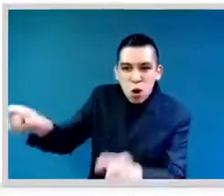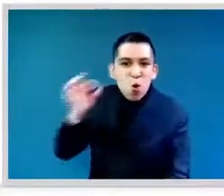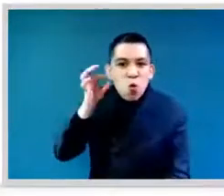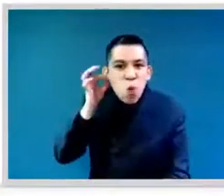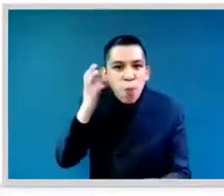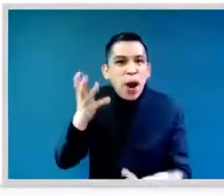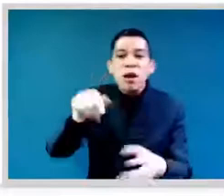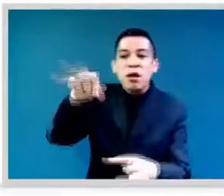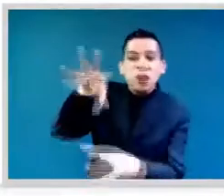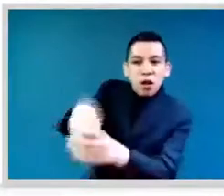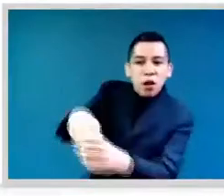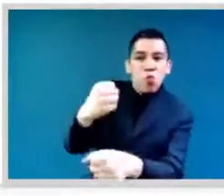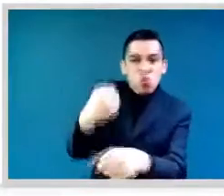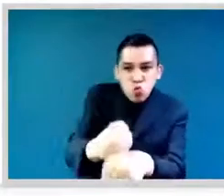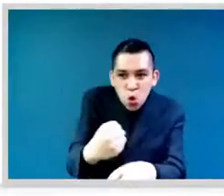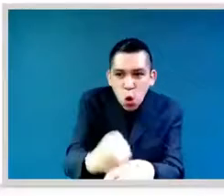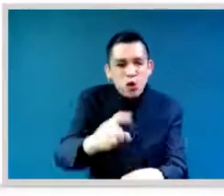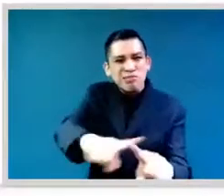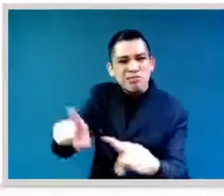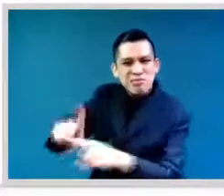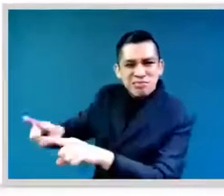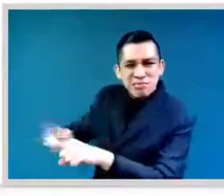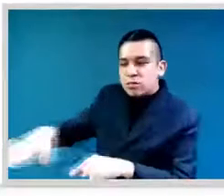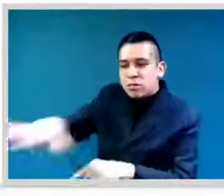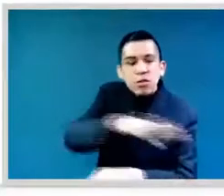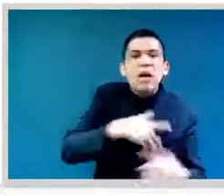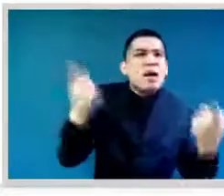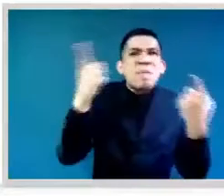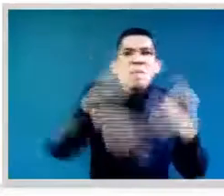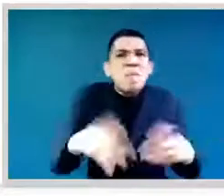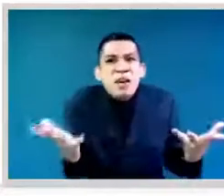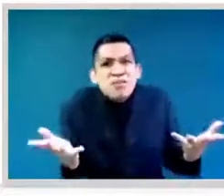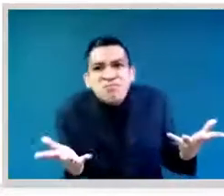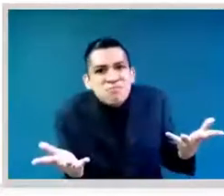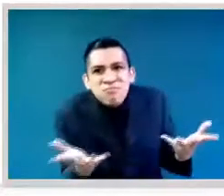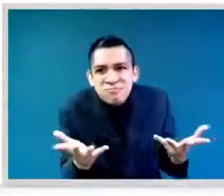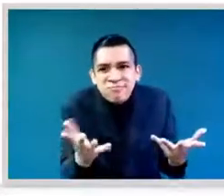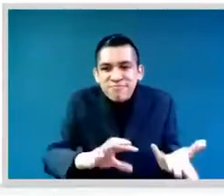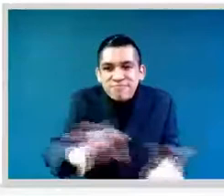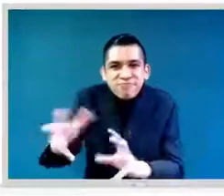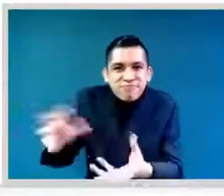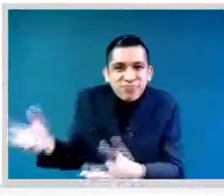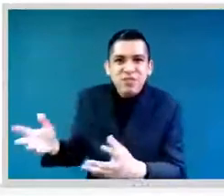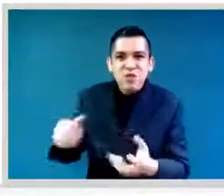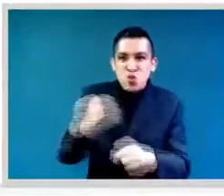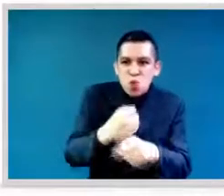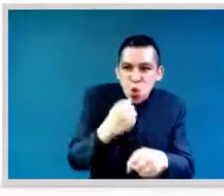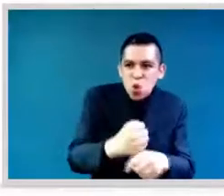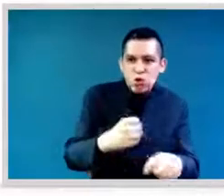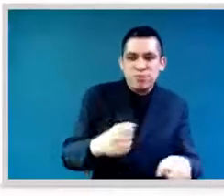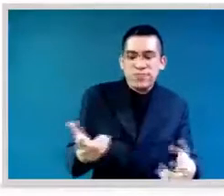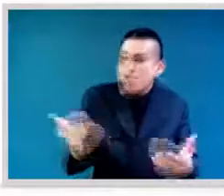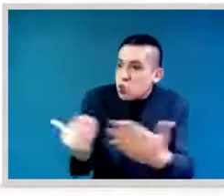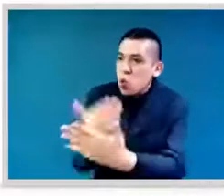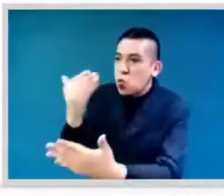trabajos en el que estamos, qué pasa con la tecnología y las profesiones nuevas donde se está diseñando el mundo